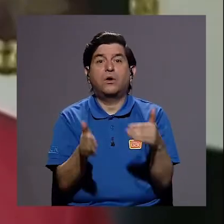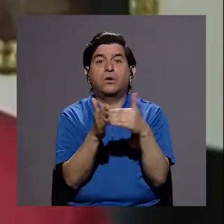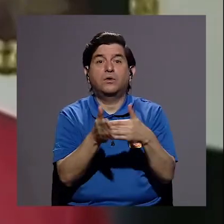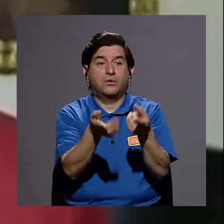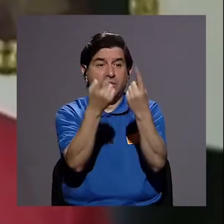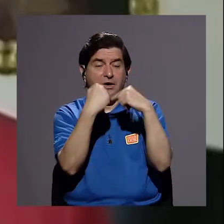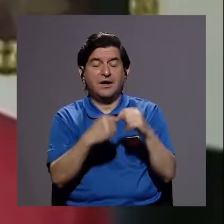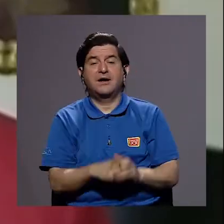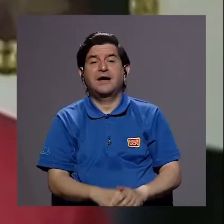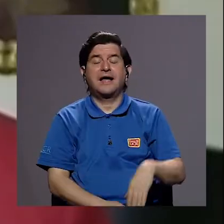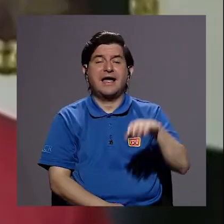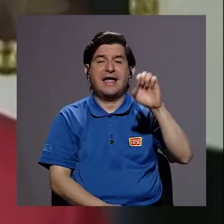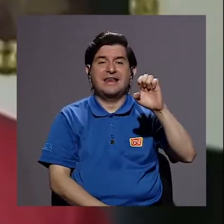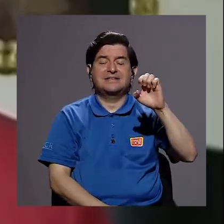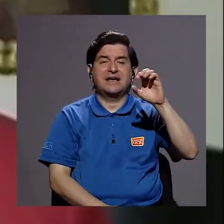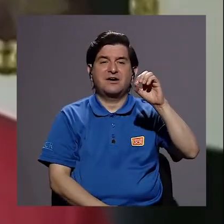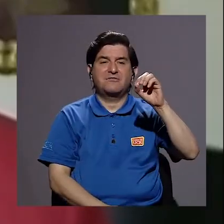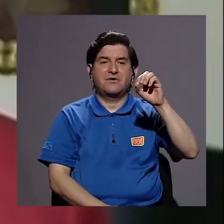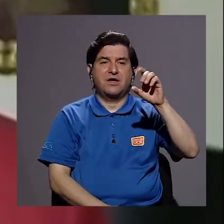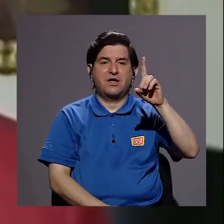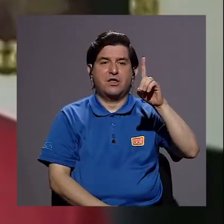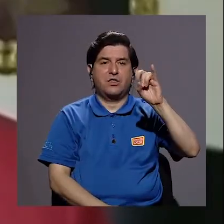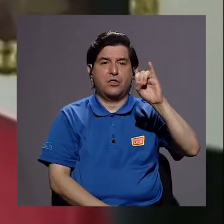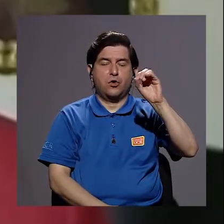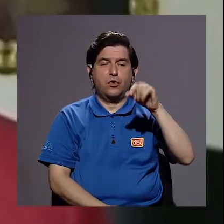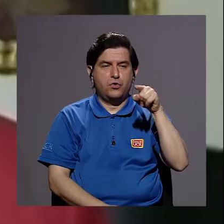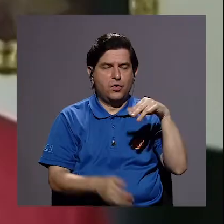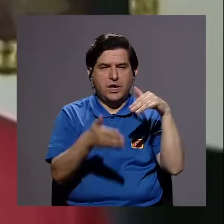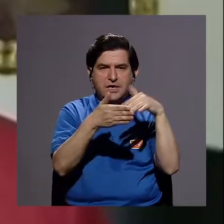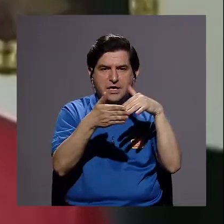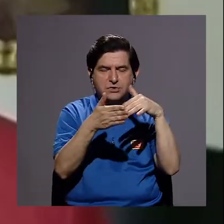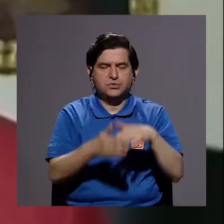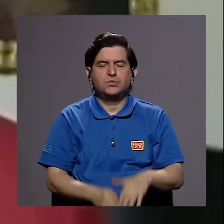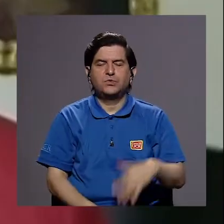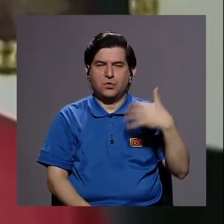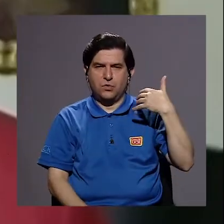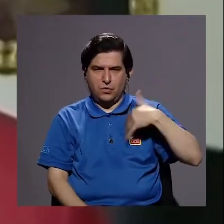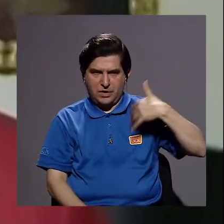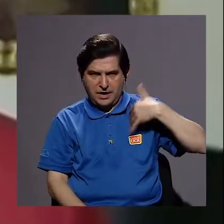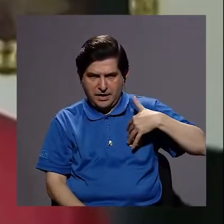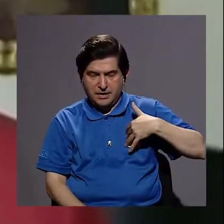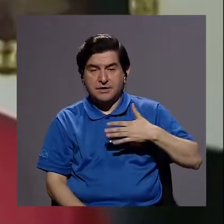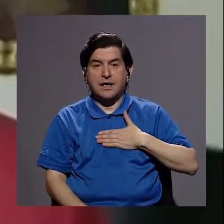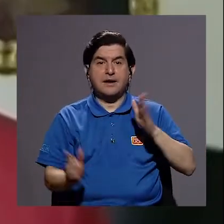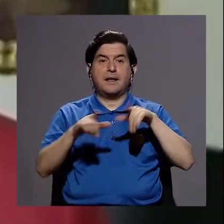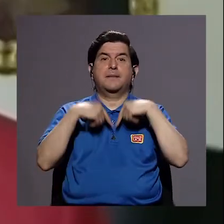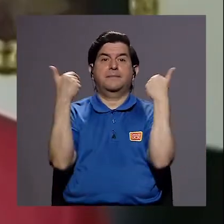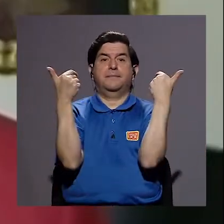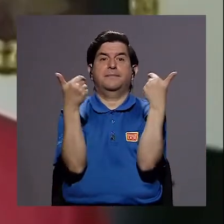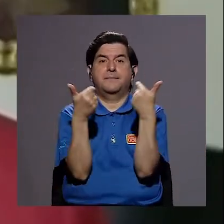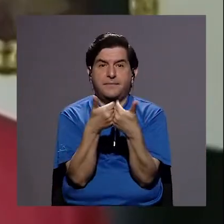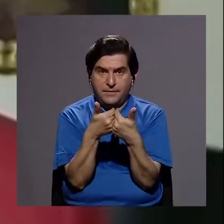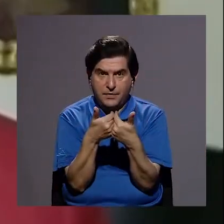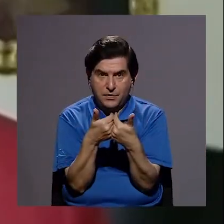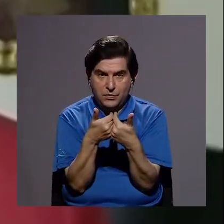regresó doña Elizabeth Odio Benito de hacer sus estudios en Argentina, y mi grupo